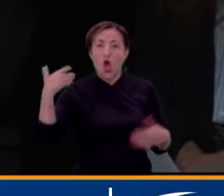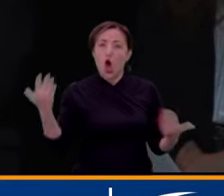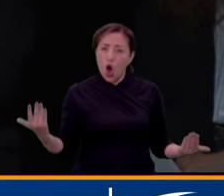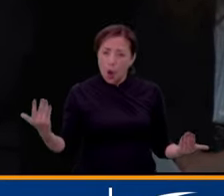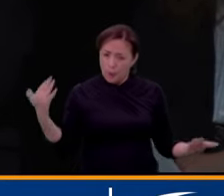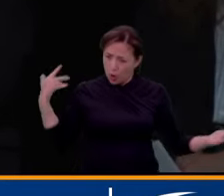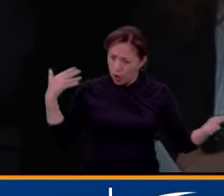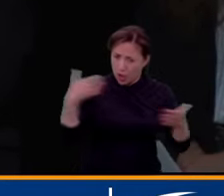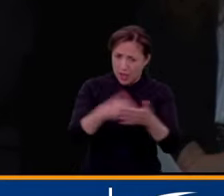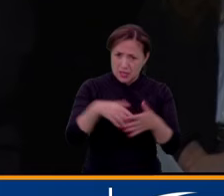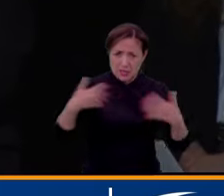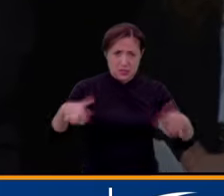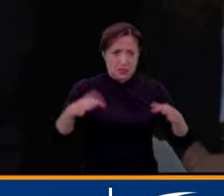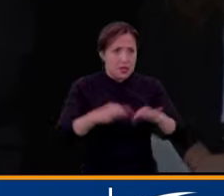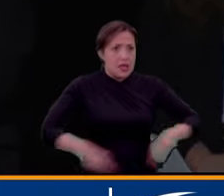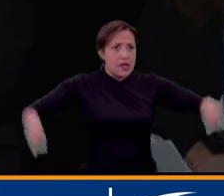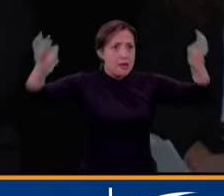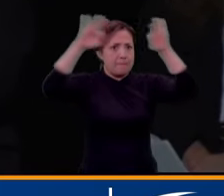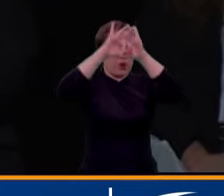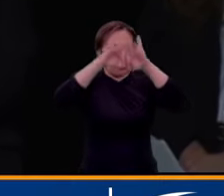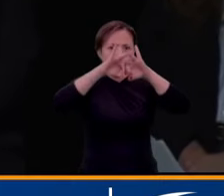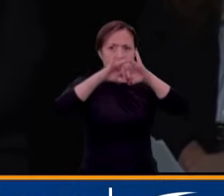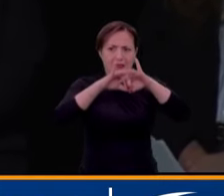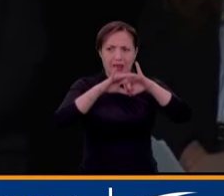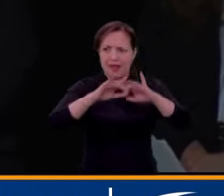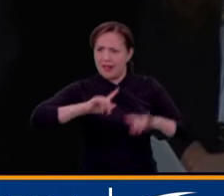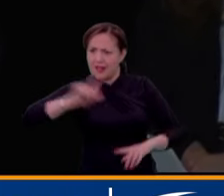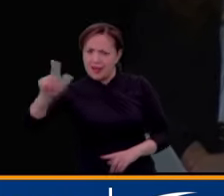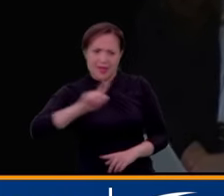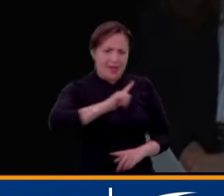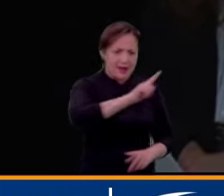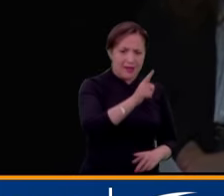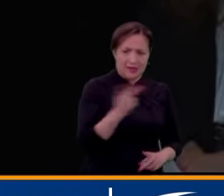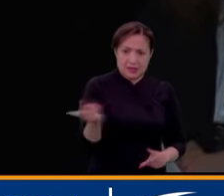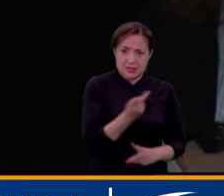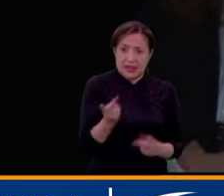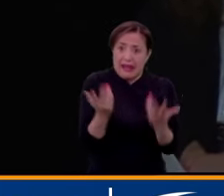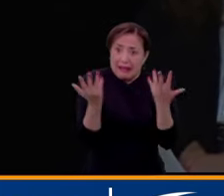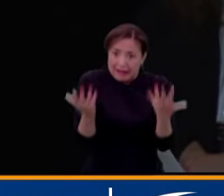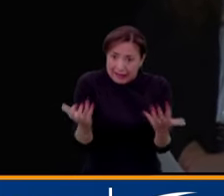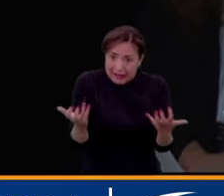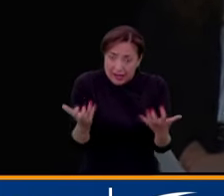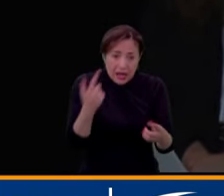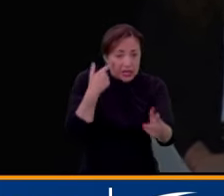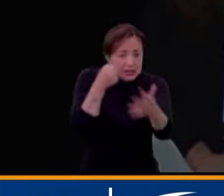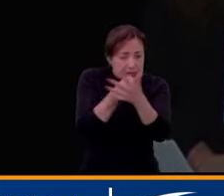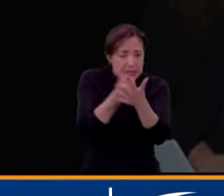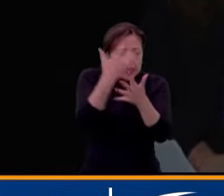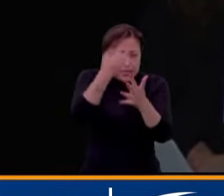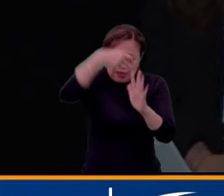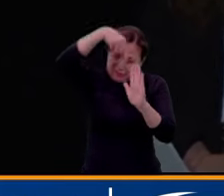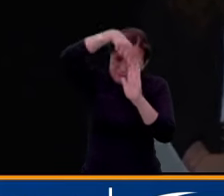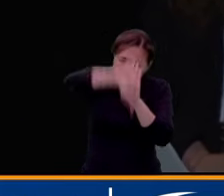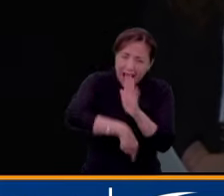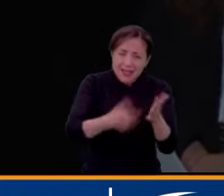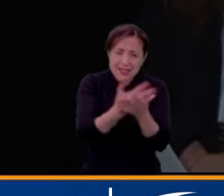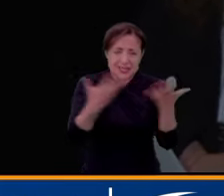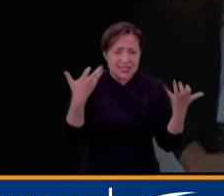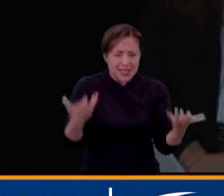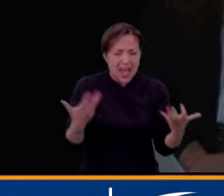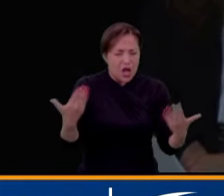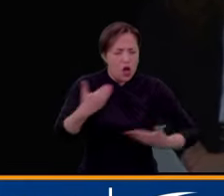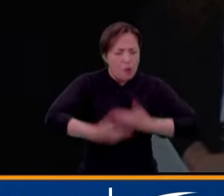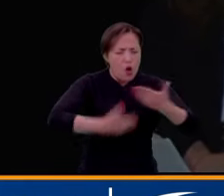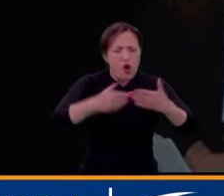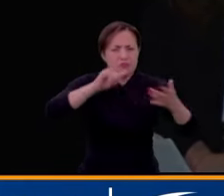tan importantes de la sociedad colombiana que querían continuar y profundizar la revolución en marcha de